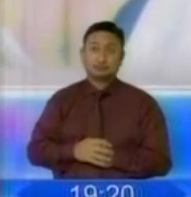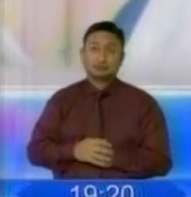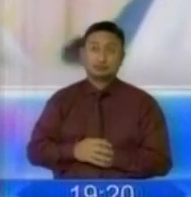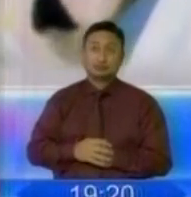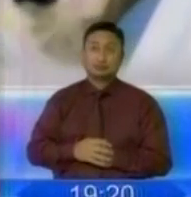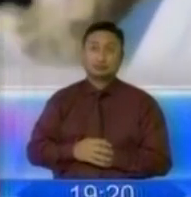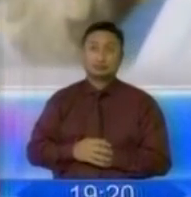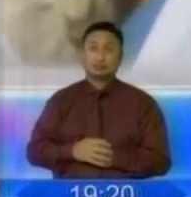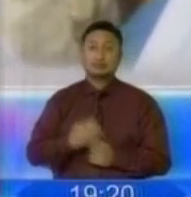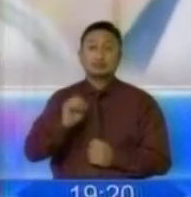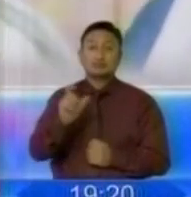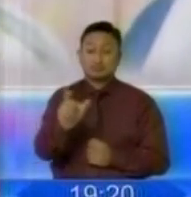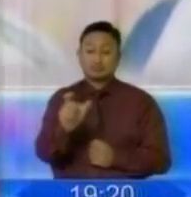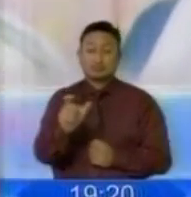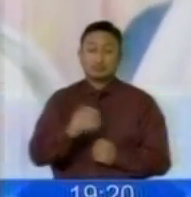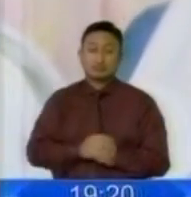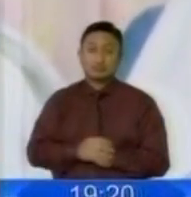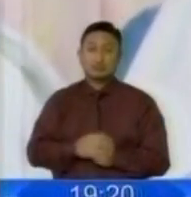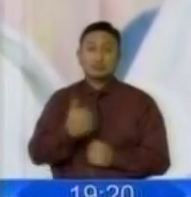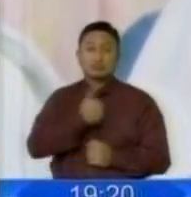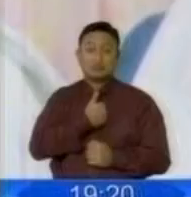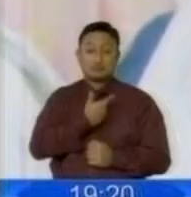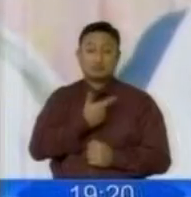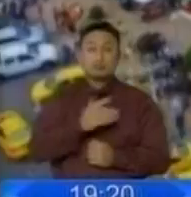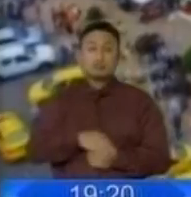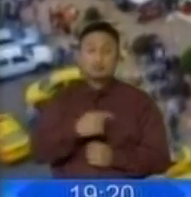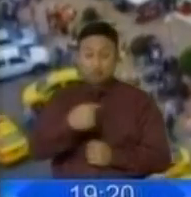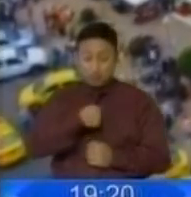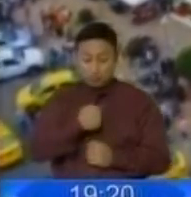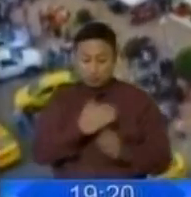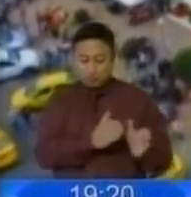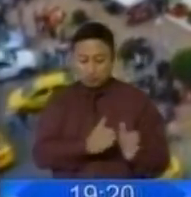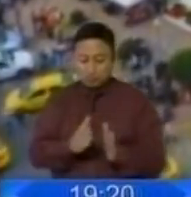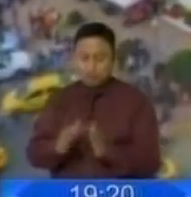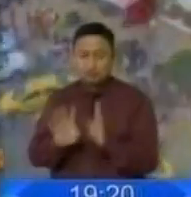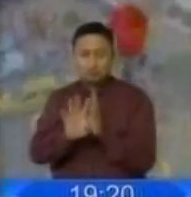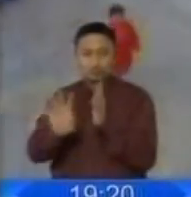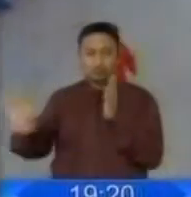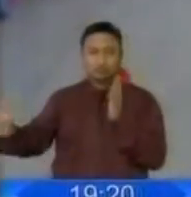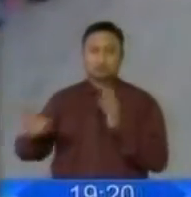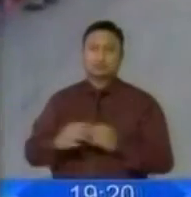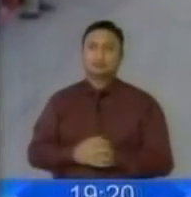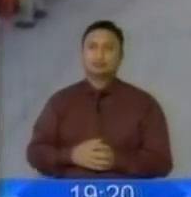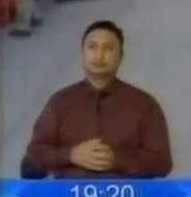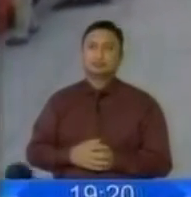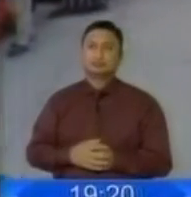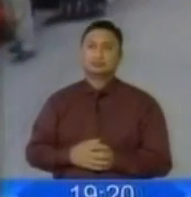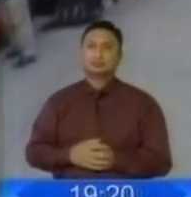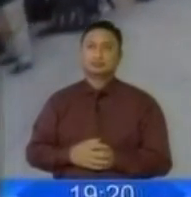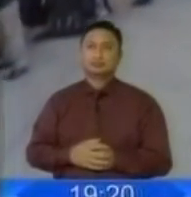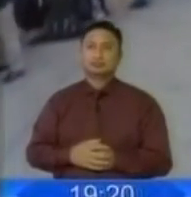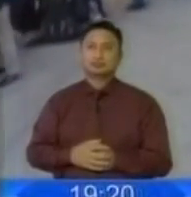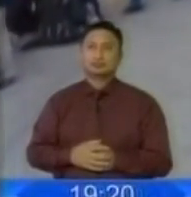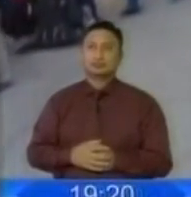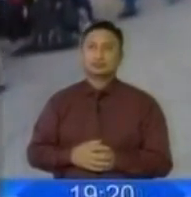para poder obtener el tiquecito, nosotros mismos tuvimos que organizar la cola. Desde la frontera colombo-ecuatoriana informa Miriam Enríquez.